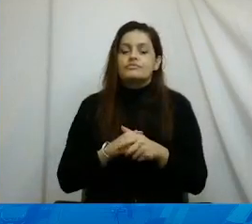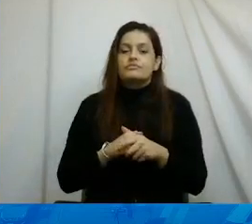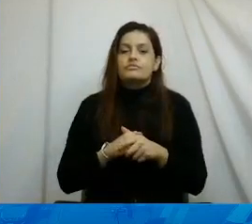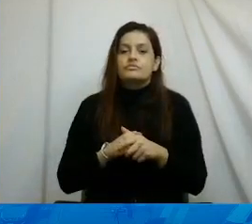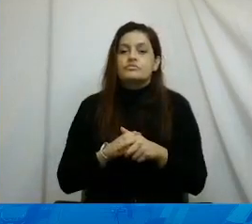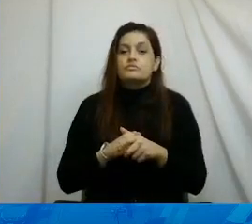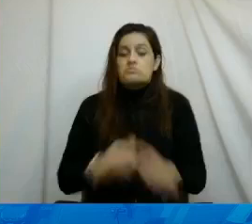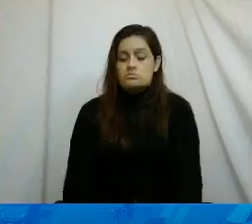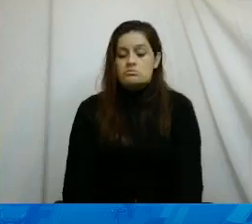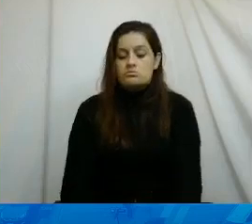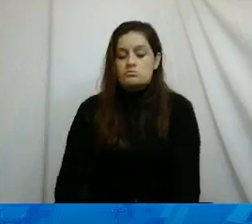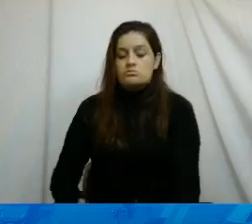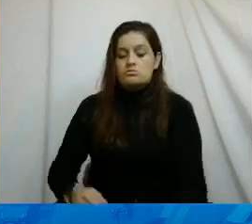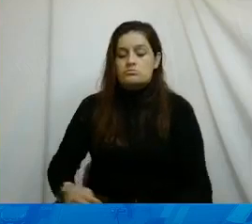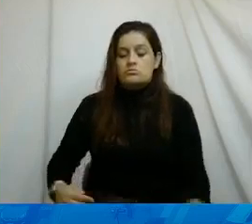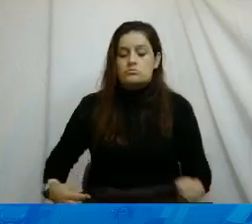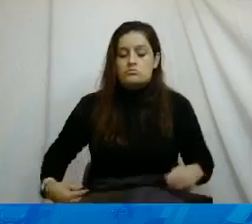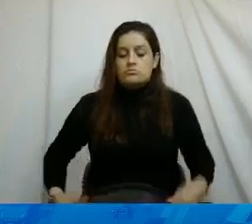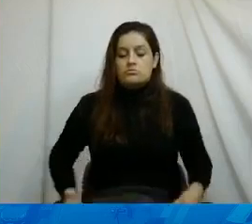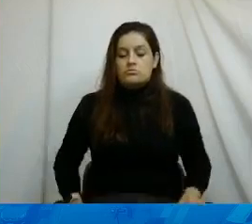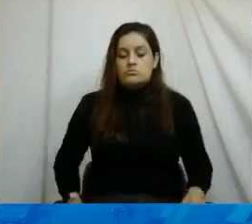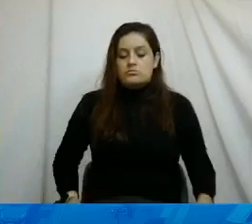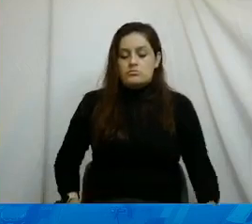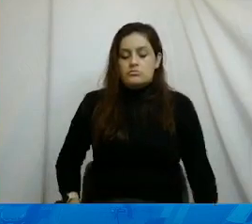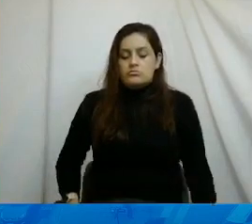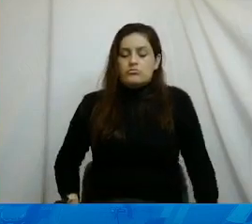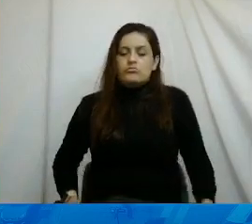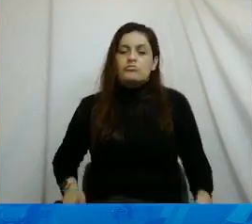mucho costo, si bien ahí entendemos que hay